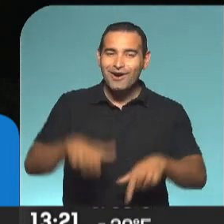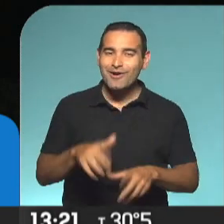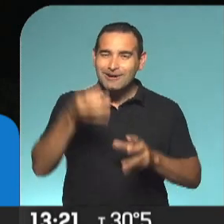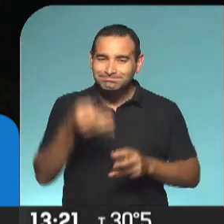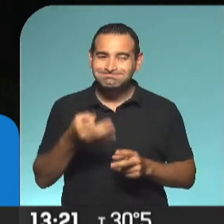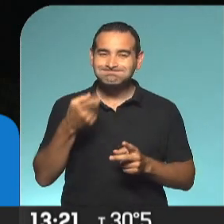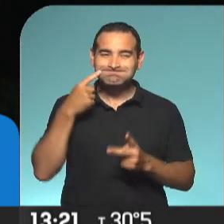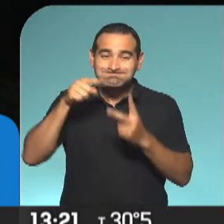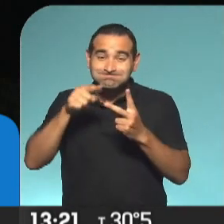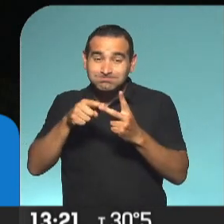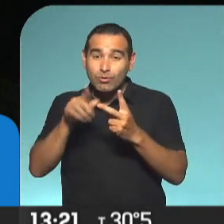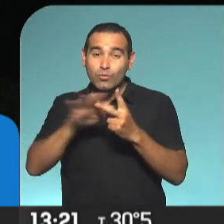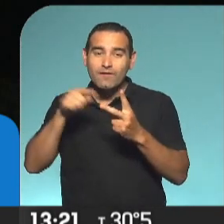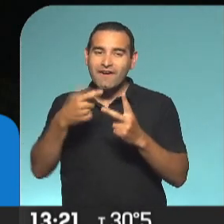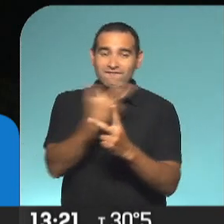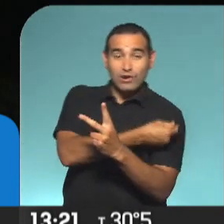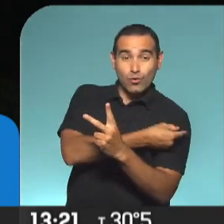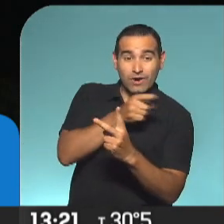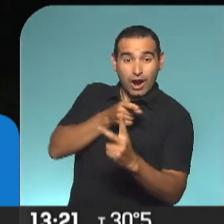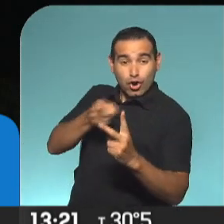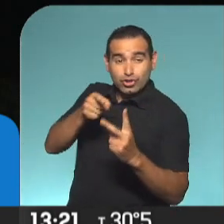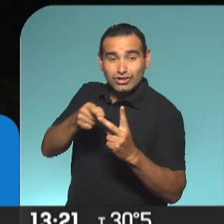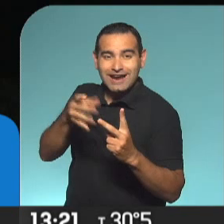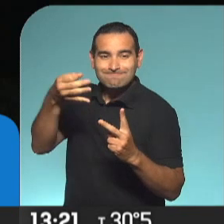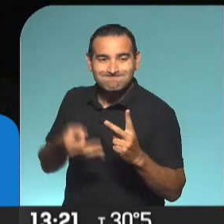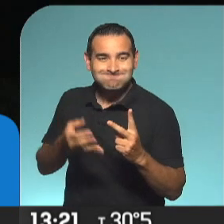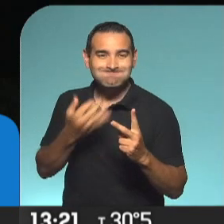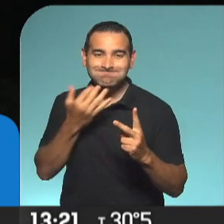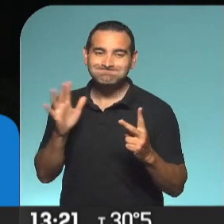the moment if our vaccine is also able